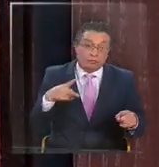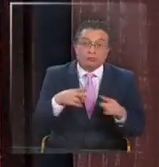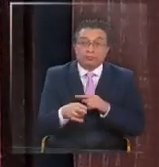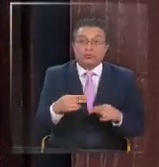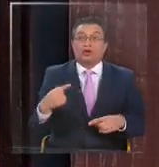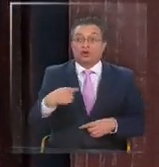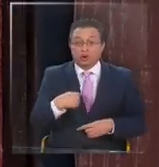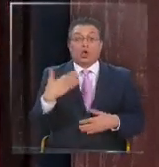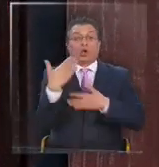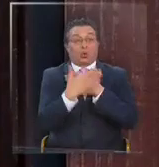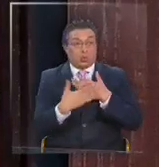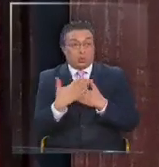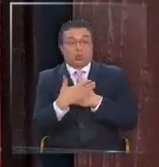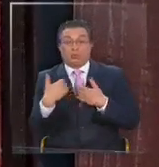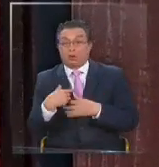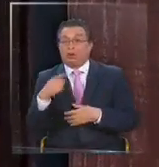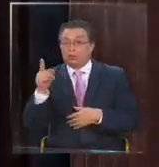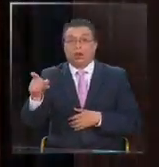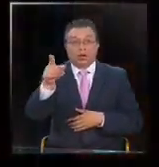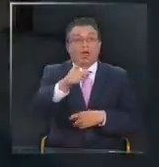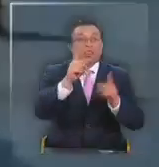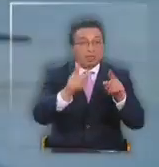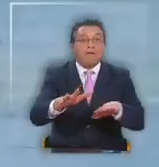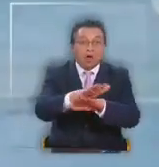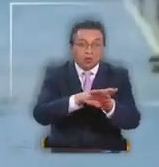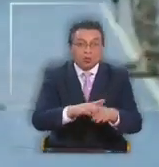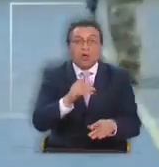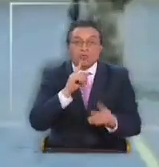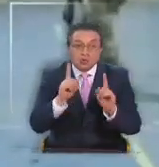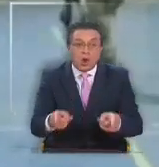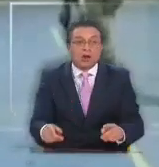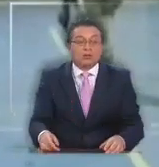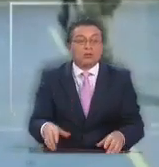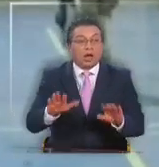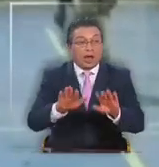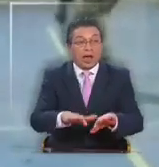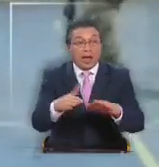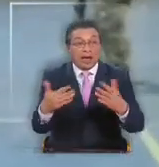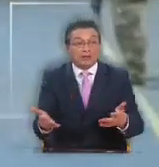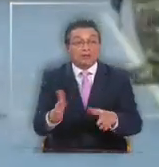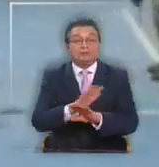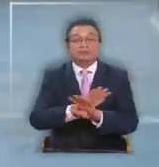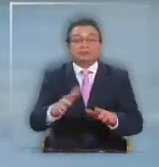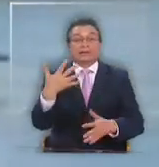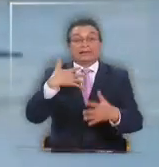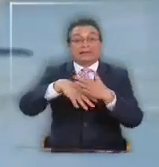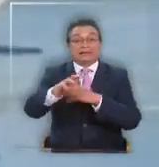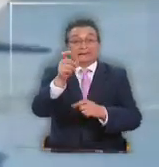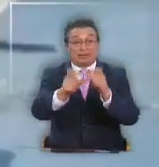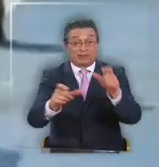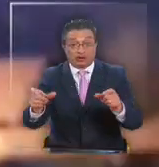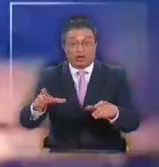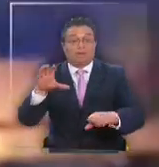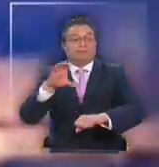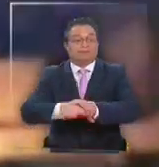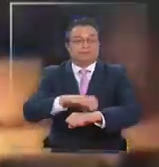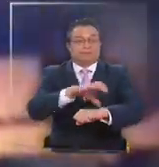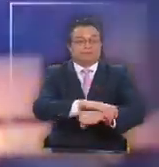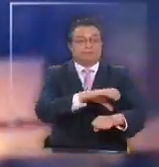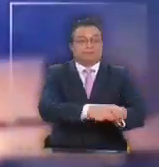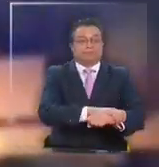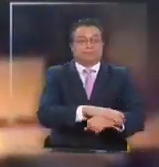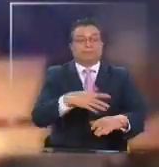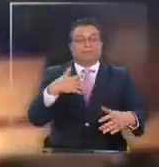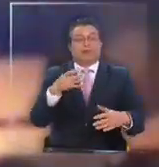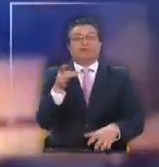uno se cuida y espera que en el sector también se cuiden. Un asado que terminó con sus 15 asistentes detenidos por vulnerar